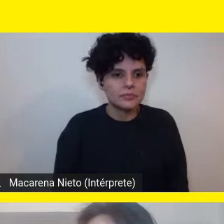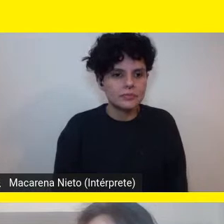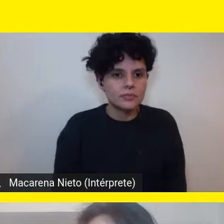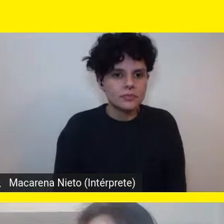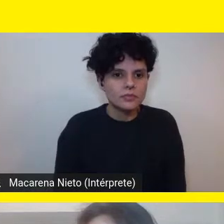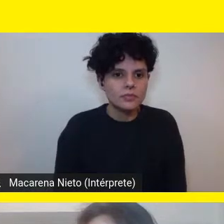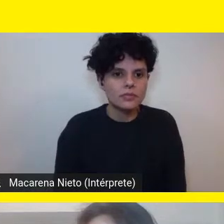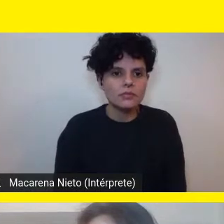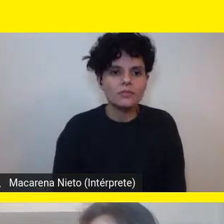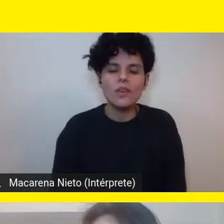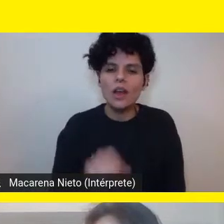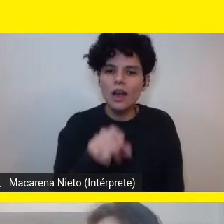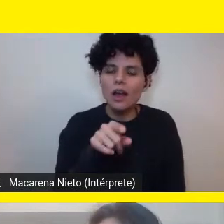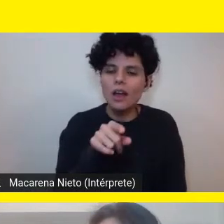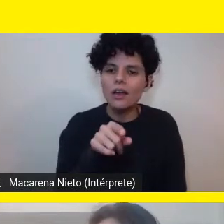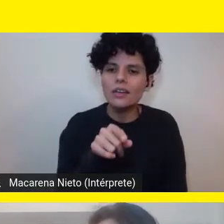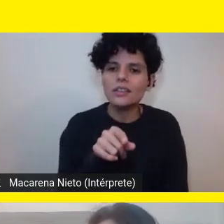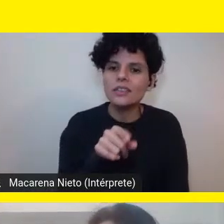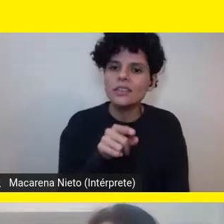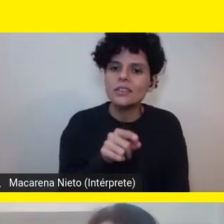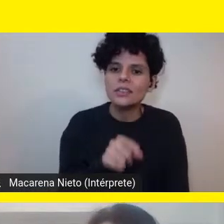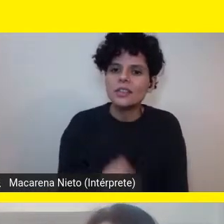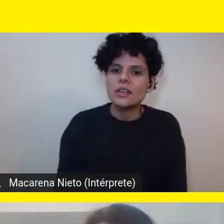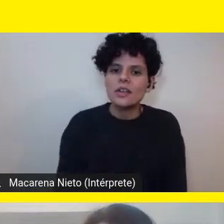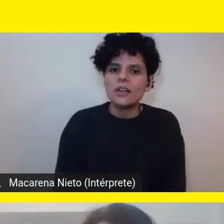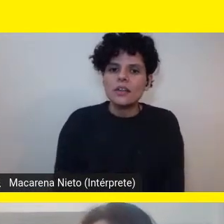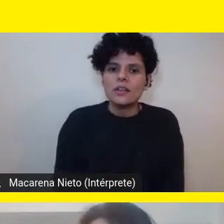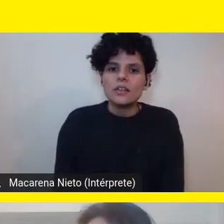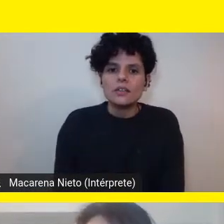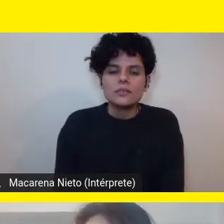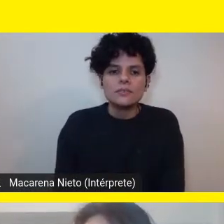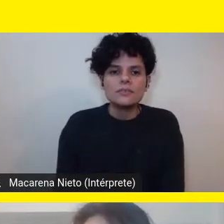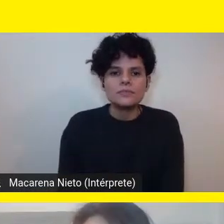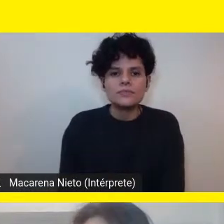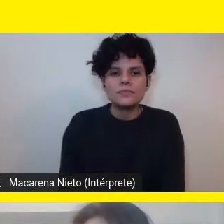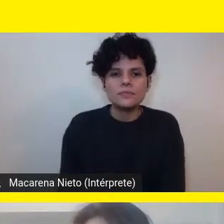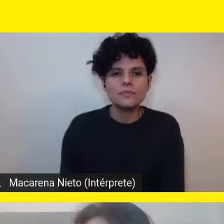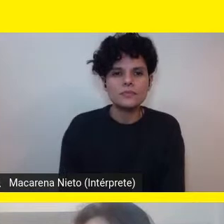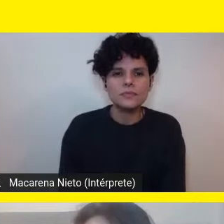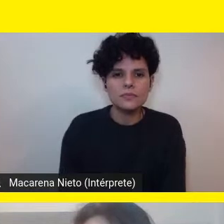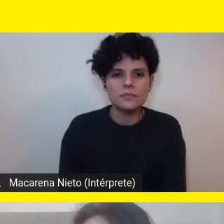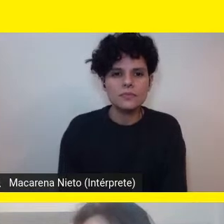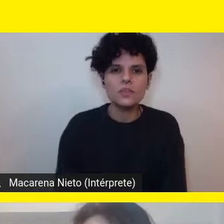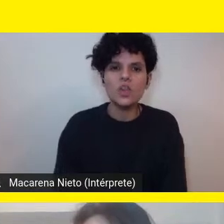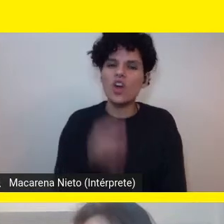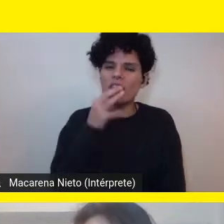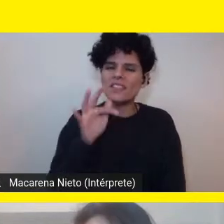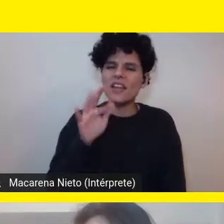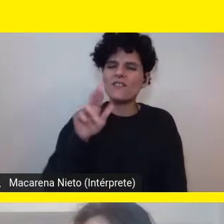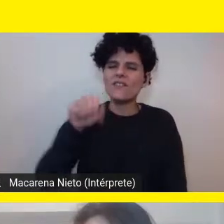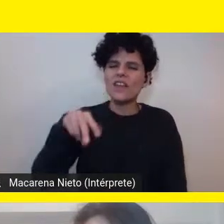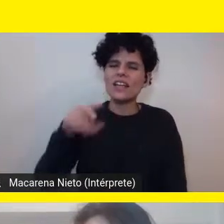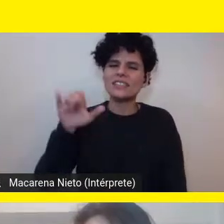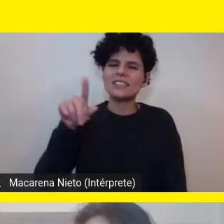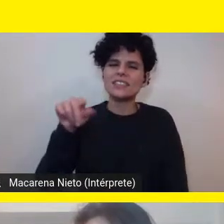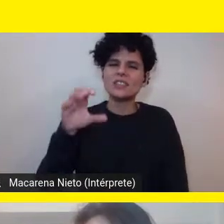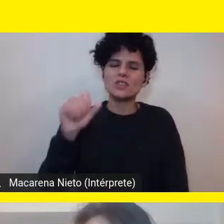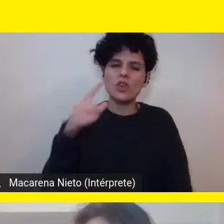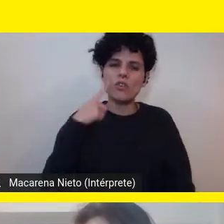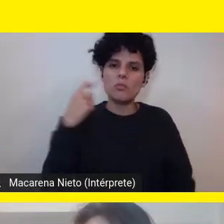Hay ahí un tema tremendo, pesado, respecto no solo a lo que decía Pancho de capacitar, de